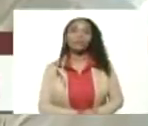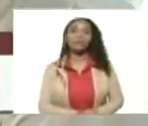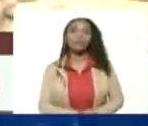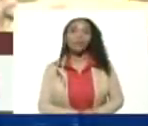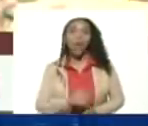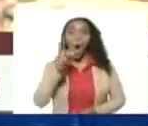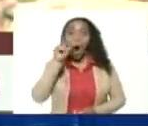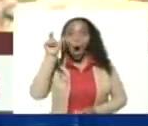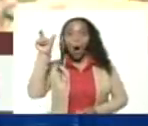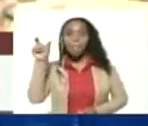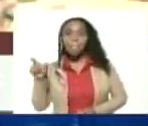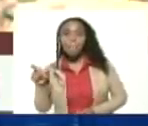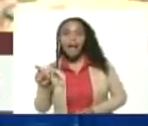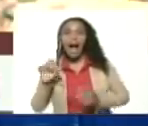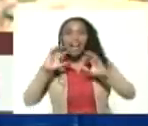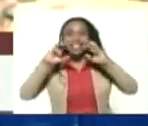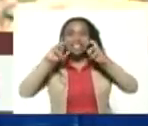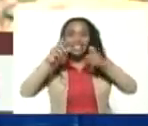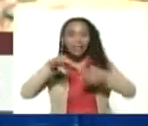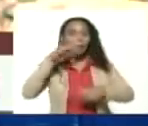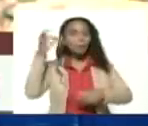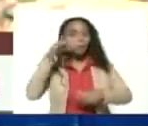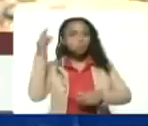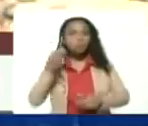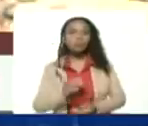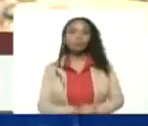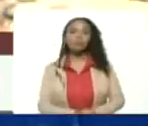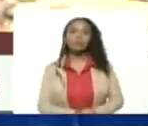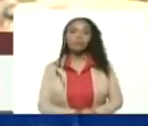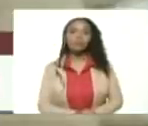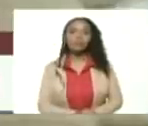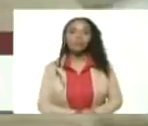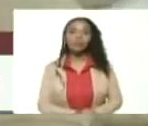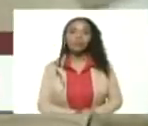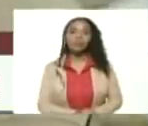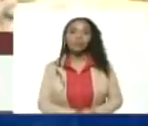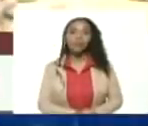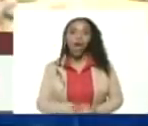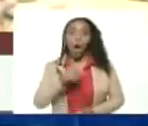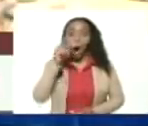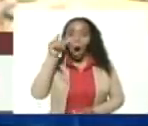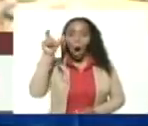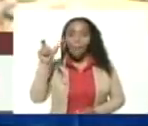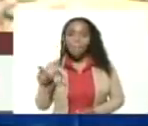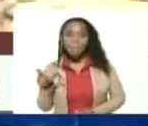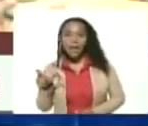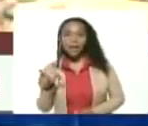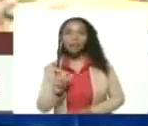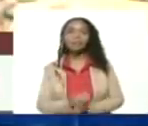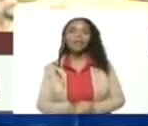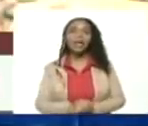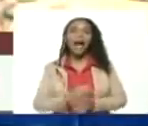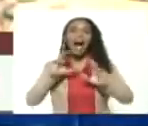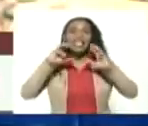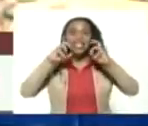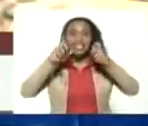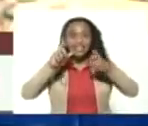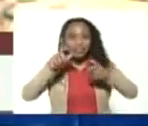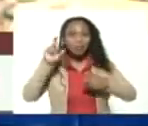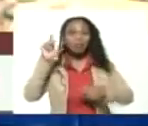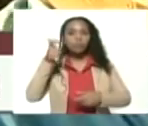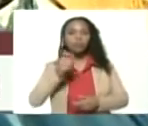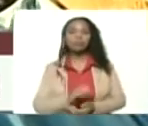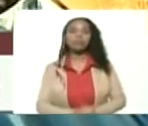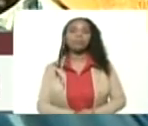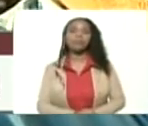Paulo Alberto Sánchez, maíz amarillo Guanape. Virgilio da Silva Rodríguez, maíz amarillo Guanape.